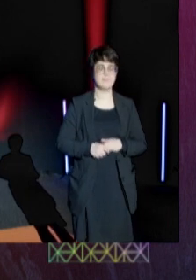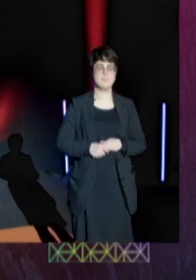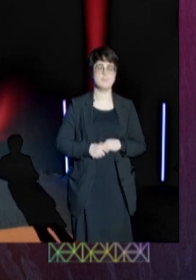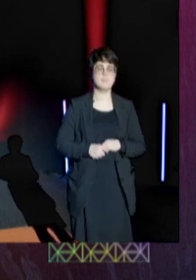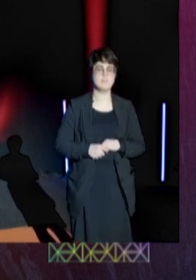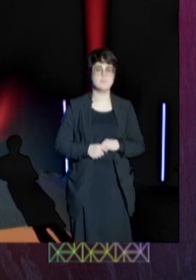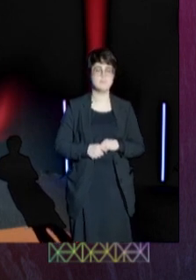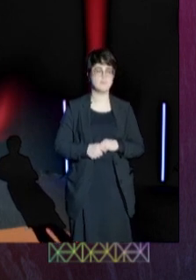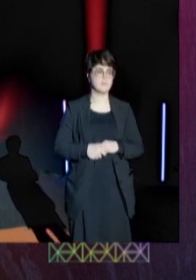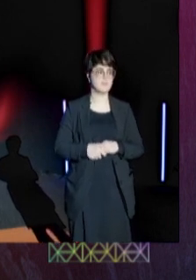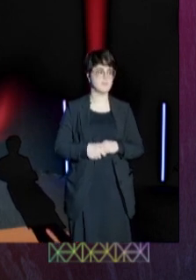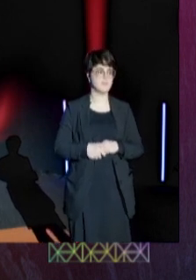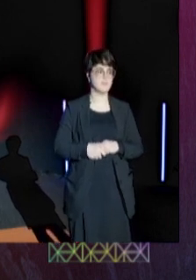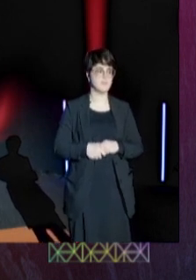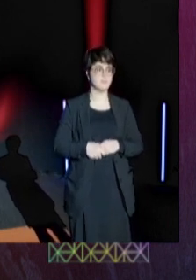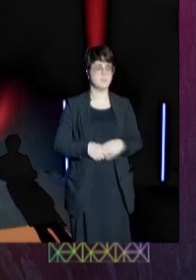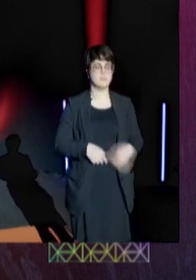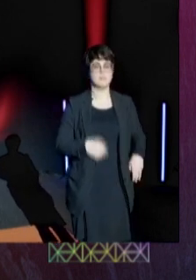that human